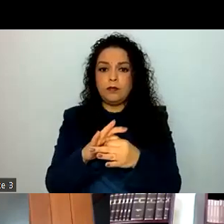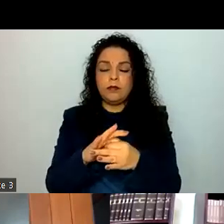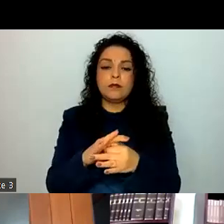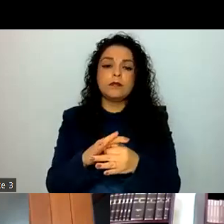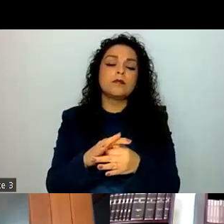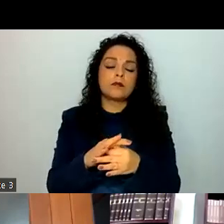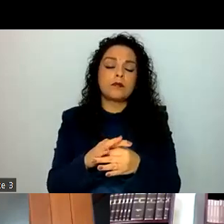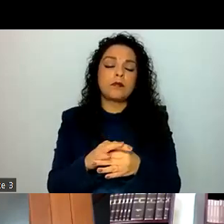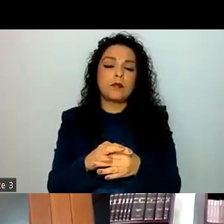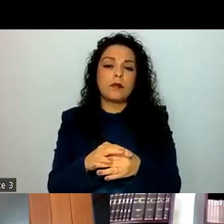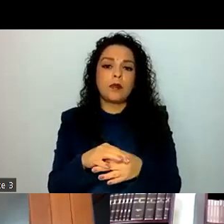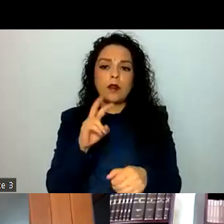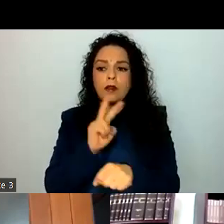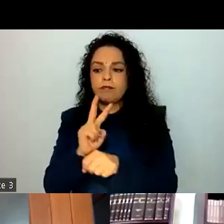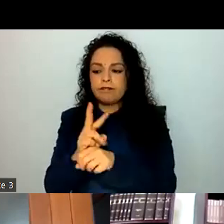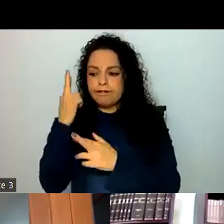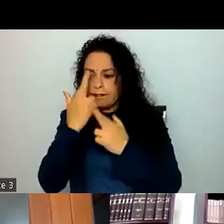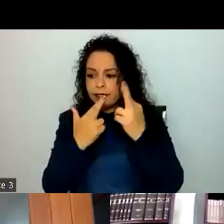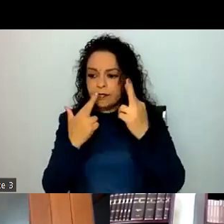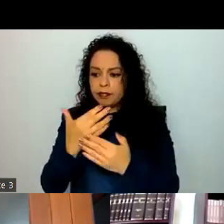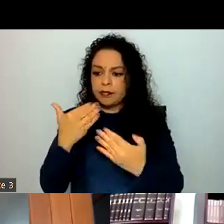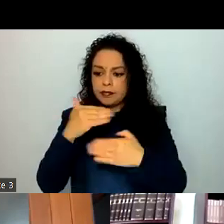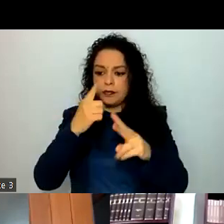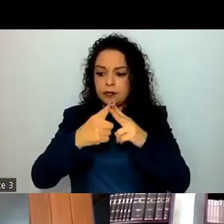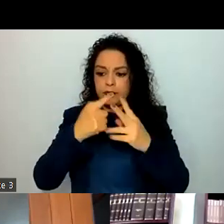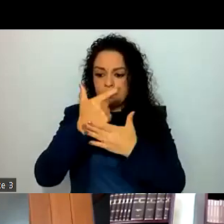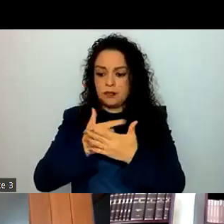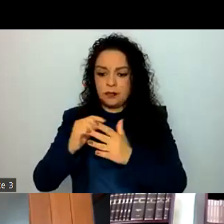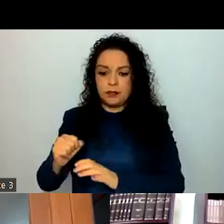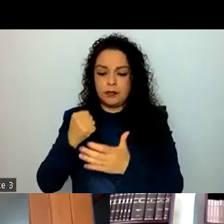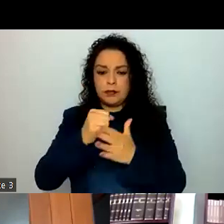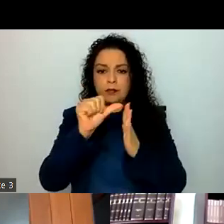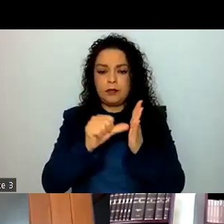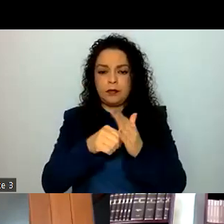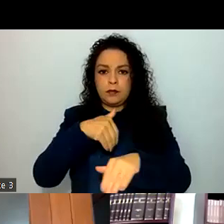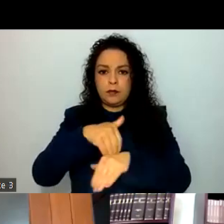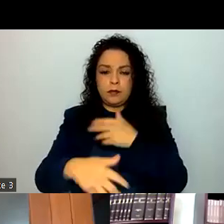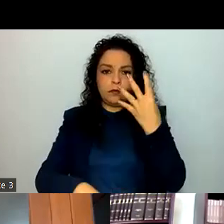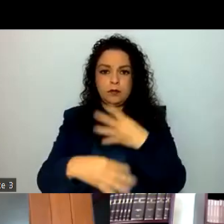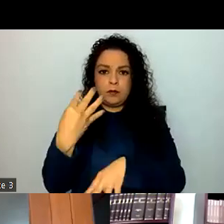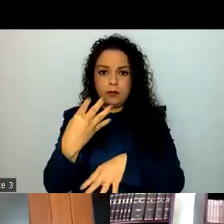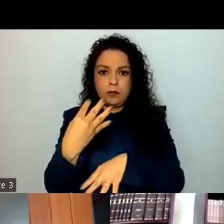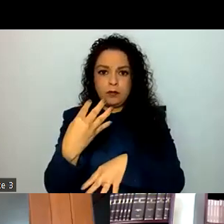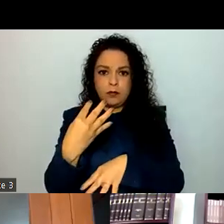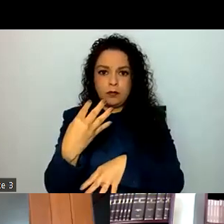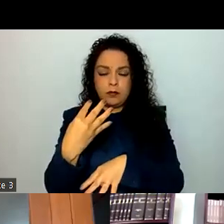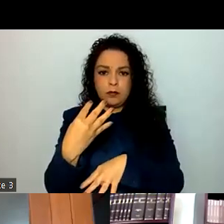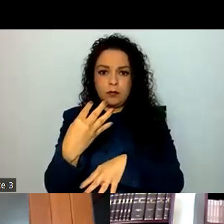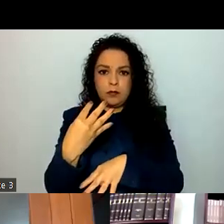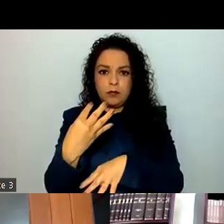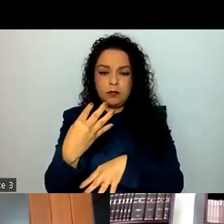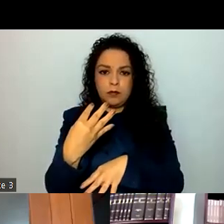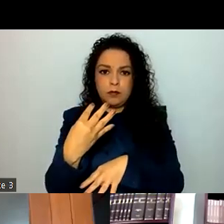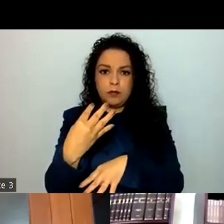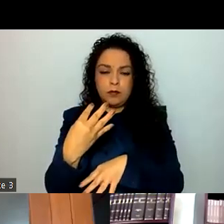el seguimiento y o revisión a los recursos otorgados a que se refiere el artículo 14 del decreto por el que se expide el presupuesto de egresos de la Ciudad de